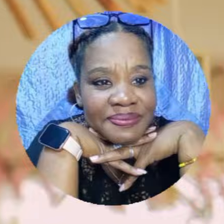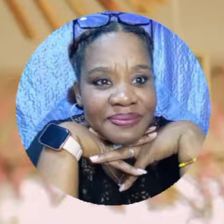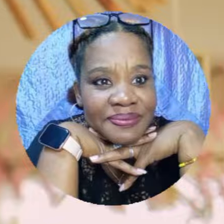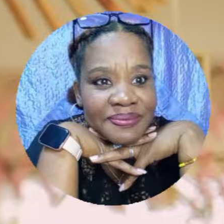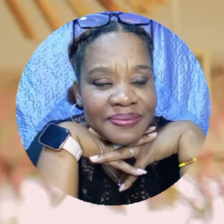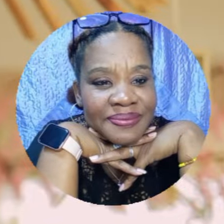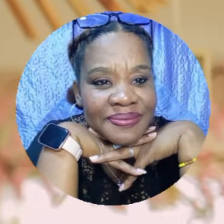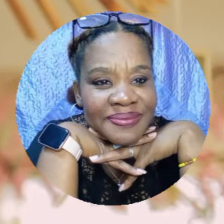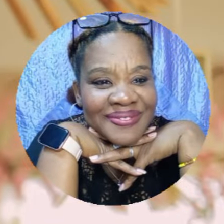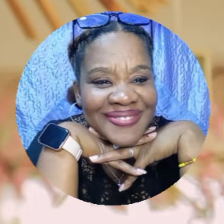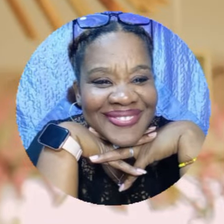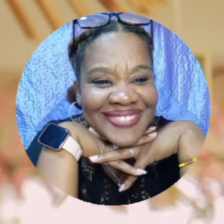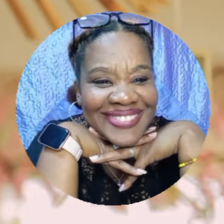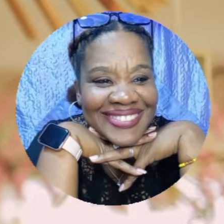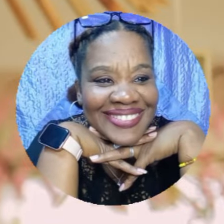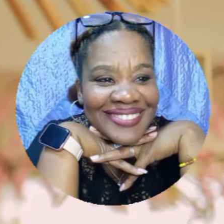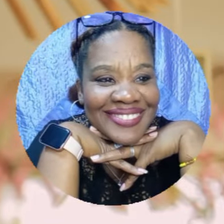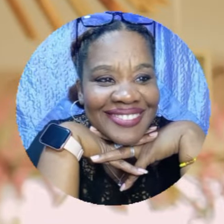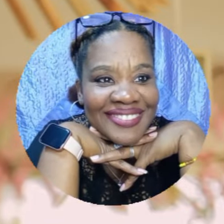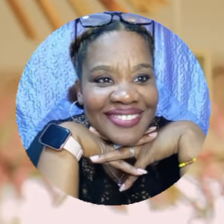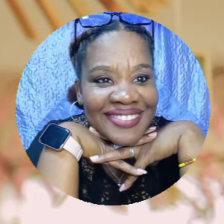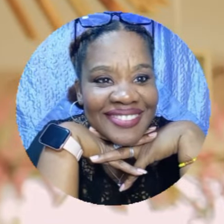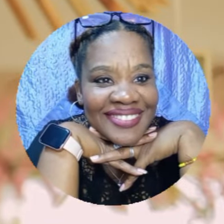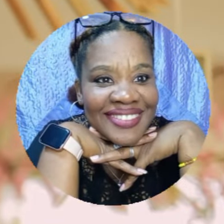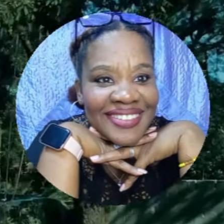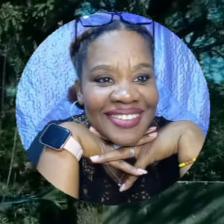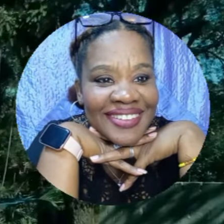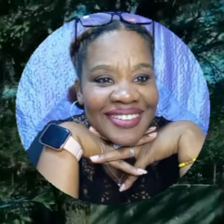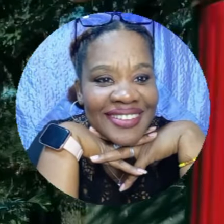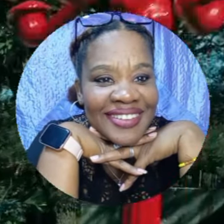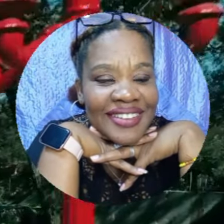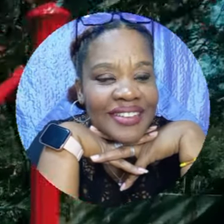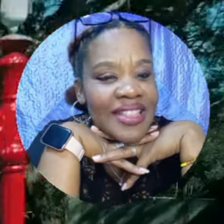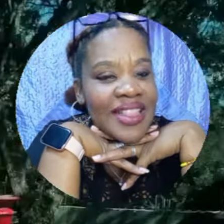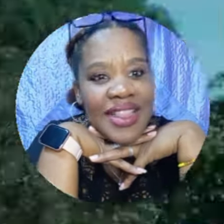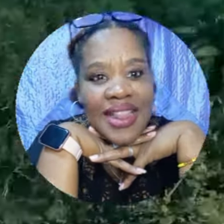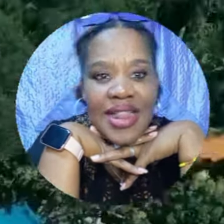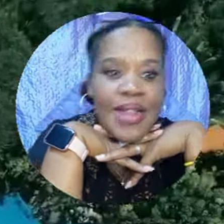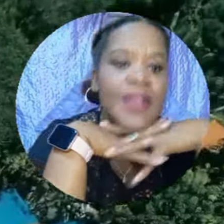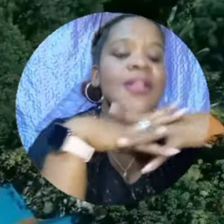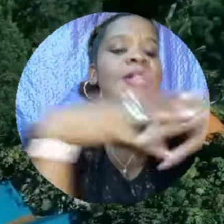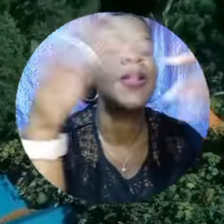Cuando vengas a Jarabacoa te invito a conocer el hospedaje café colado.